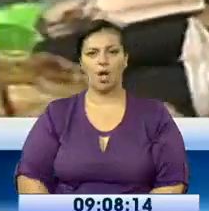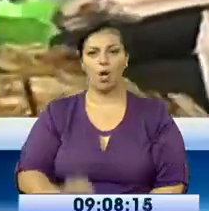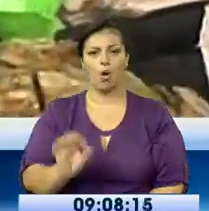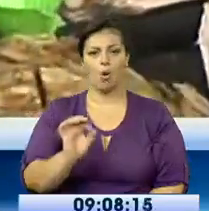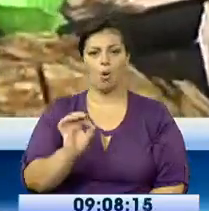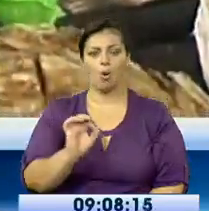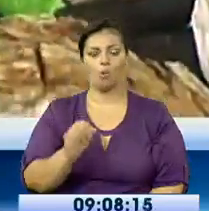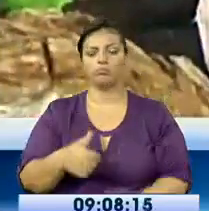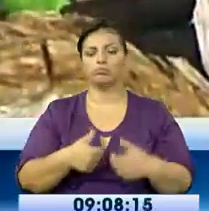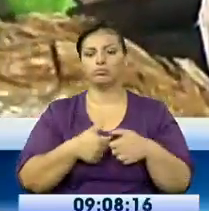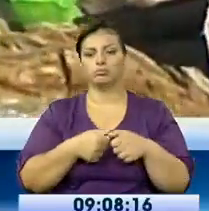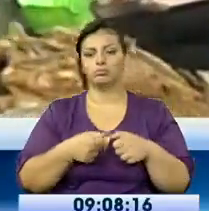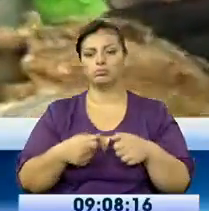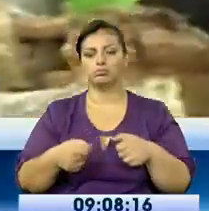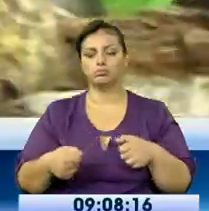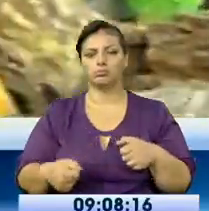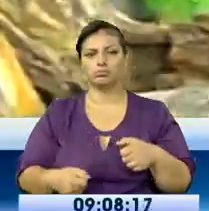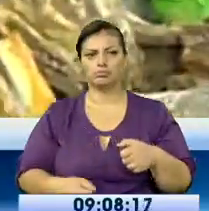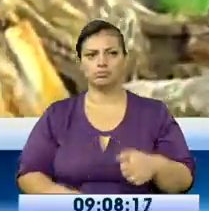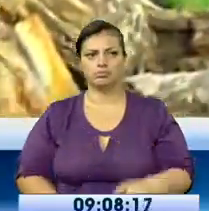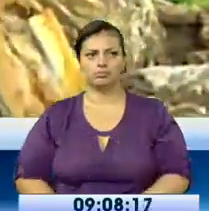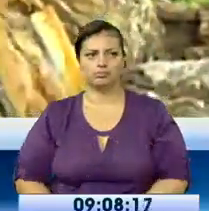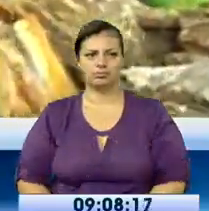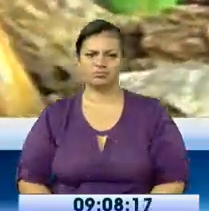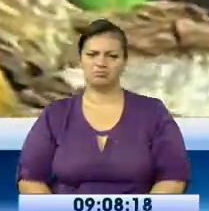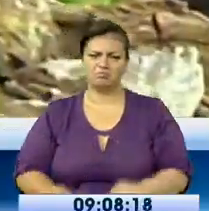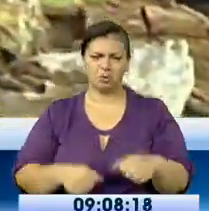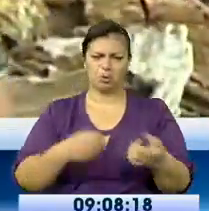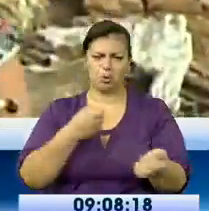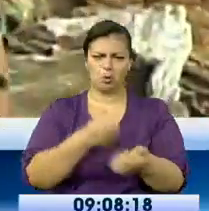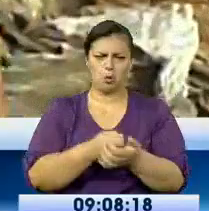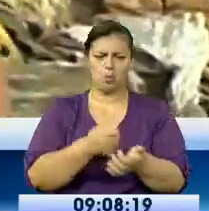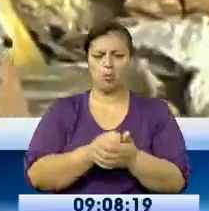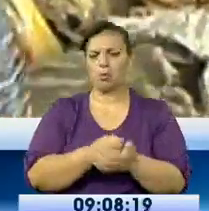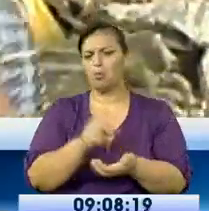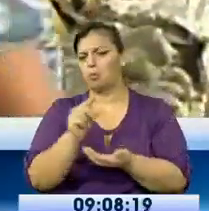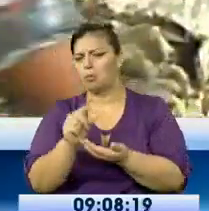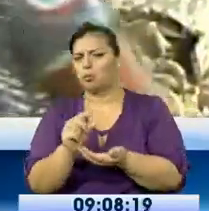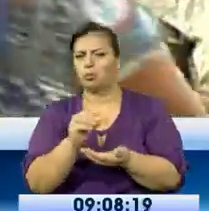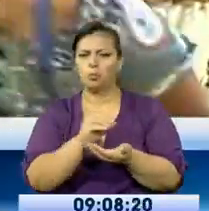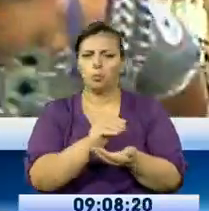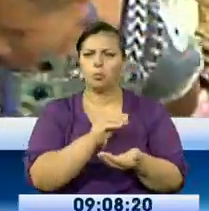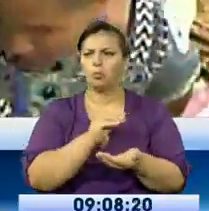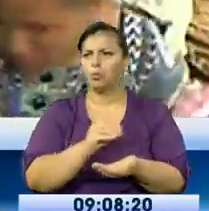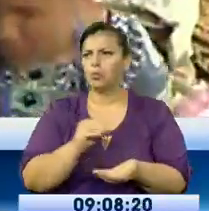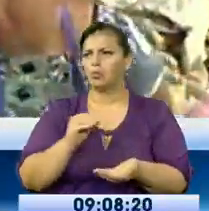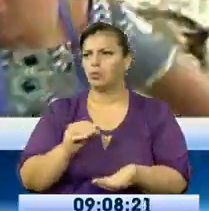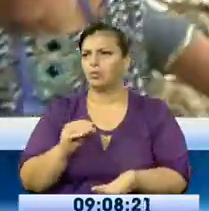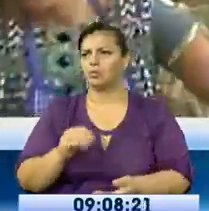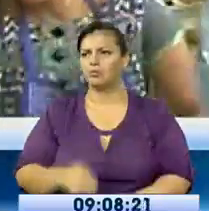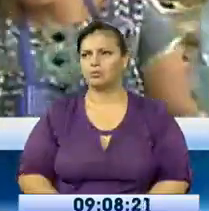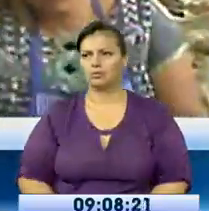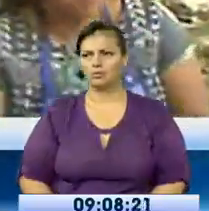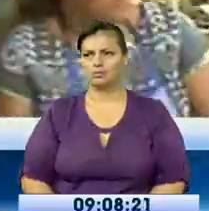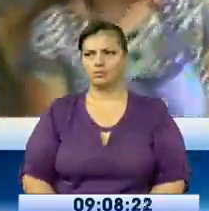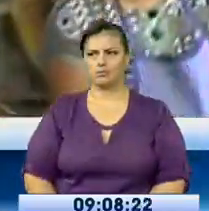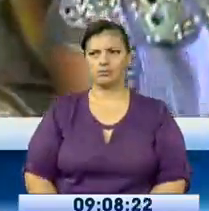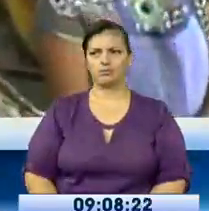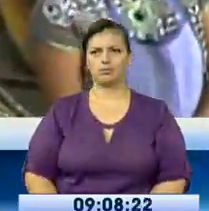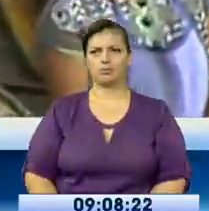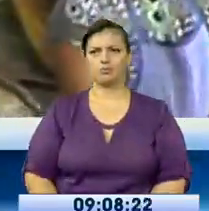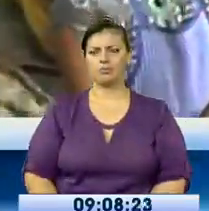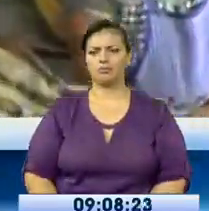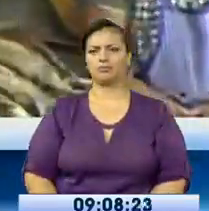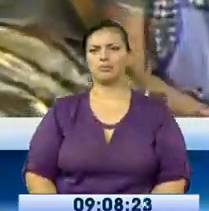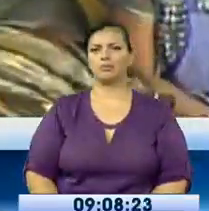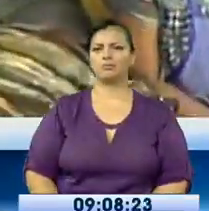el precio y por eso Eh sí se puede comprar una librita una librita de cada uno hay gente